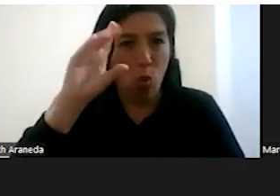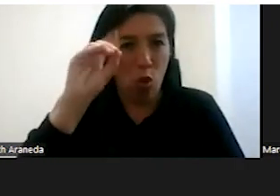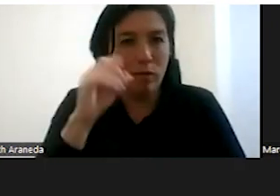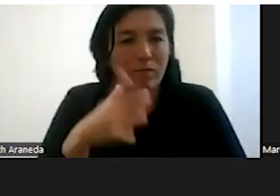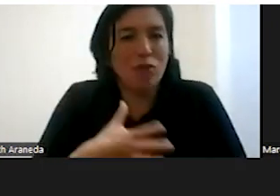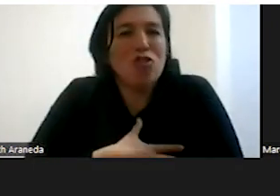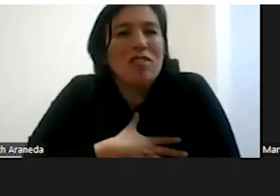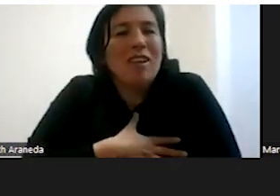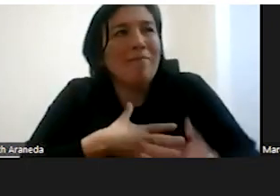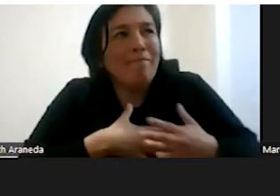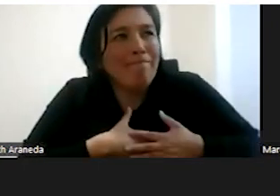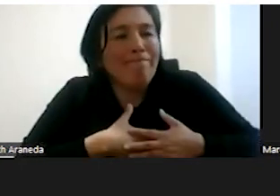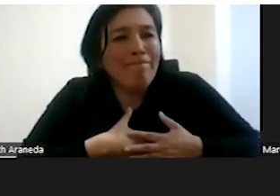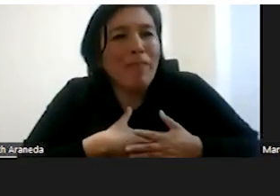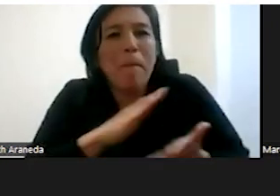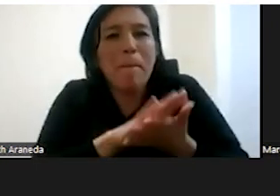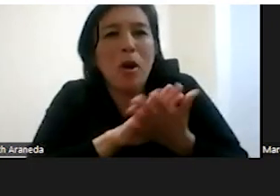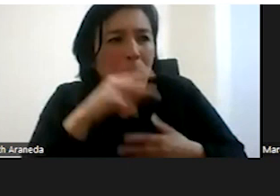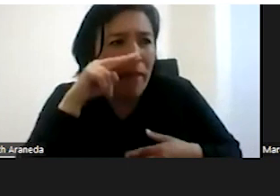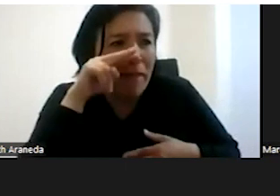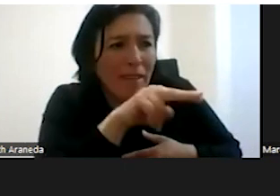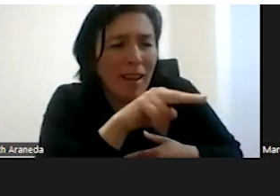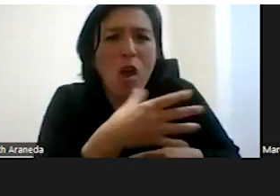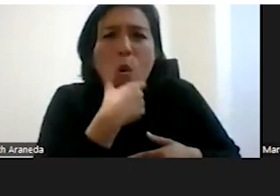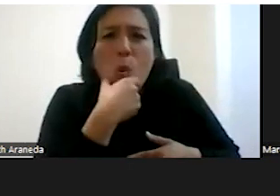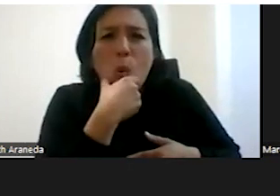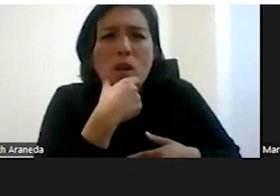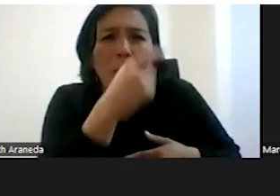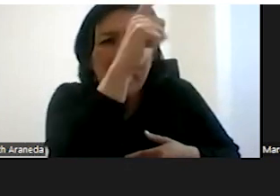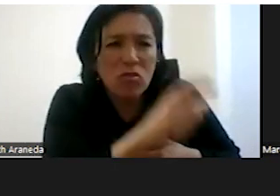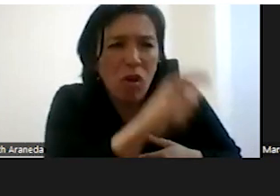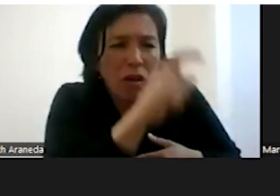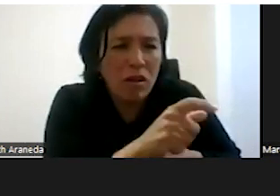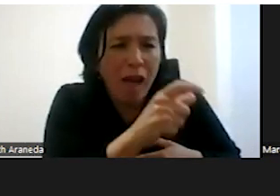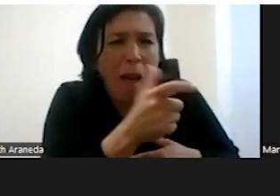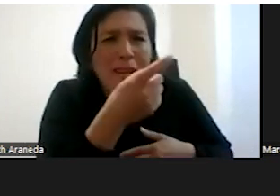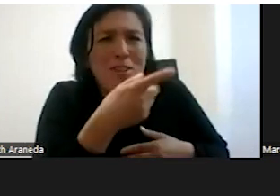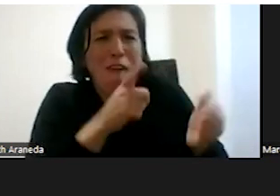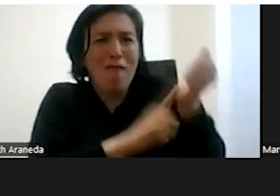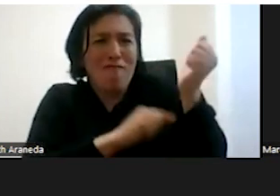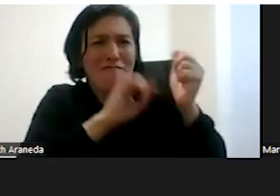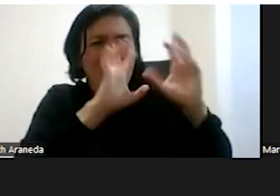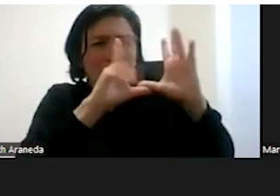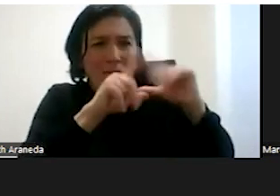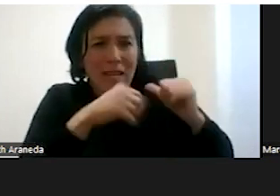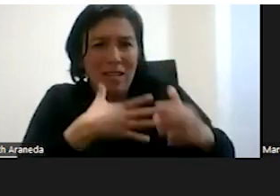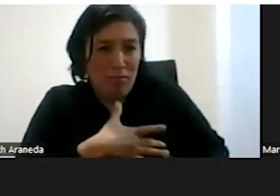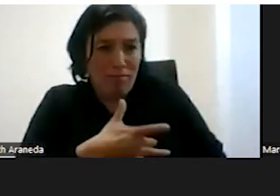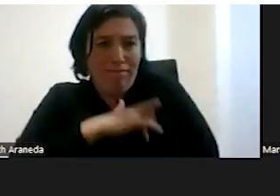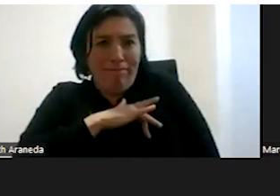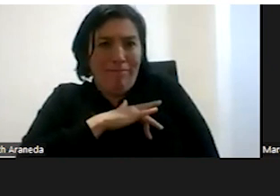en el corazón que le están sacando a sus ancestros. Es muy fuerte, es muy muy fuerte la emoción y la sensación que